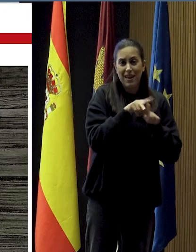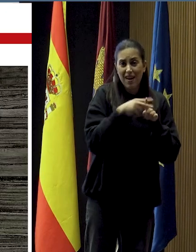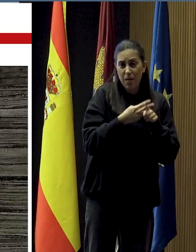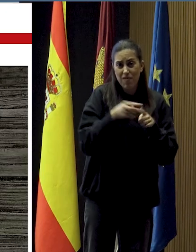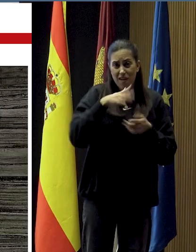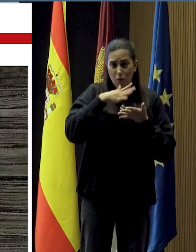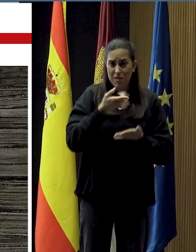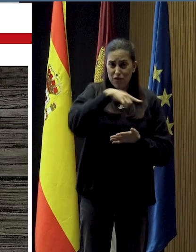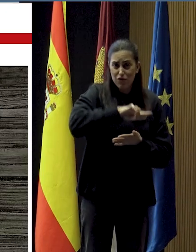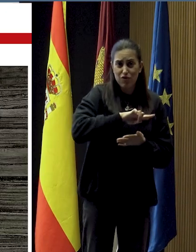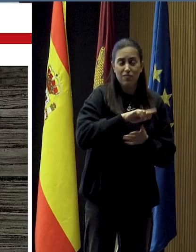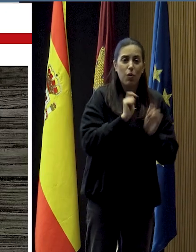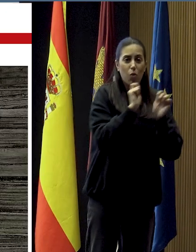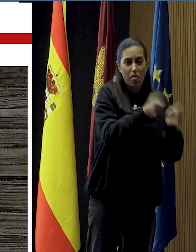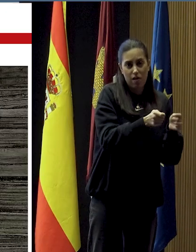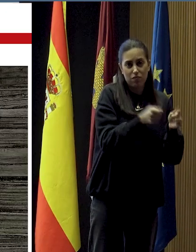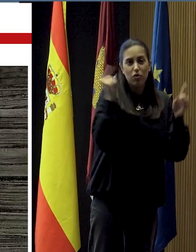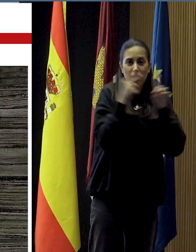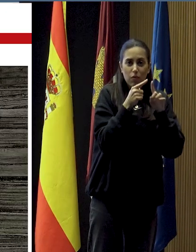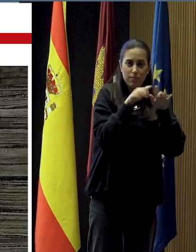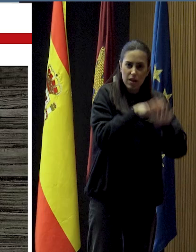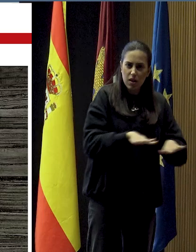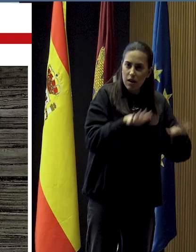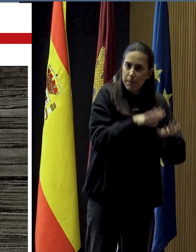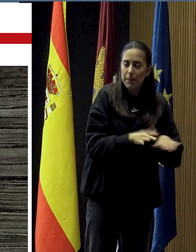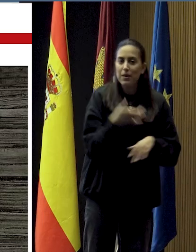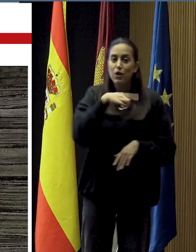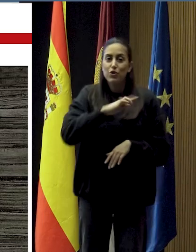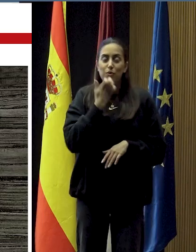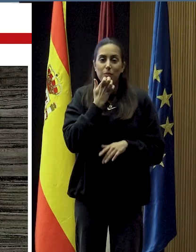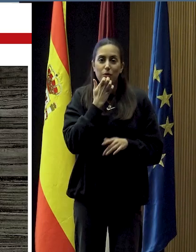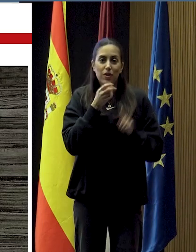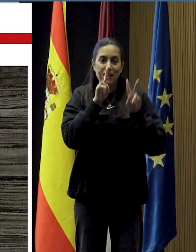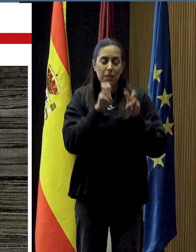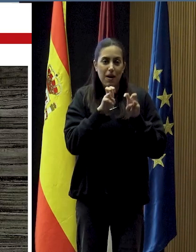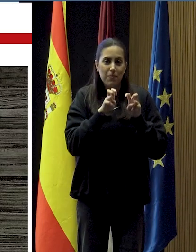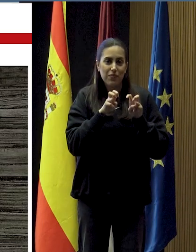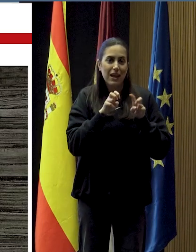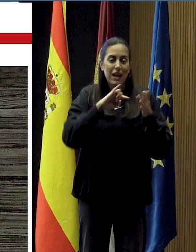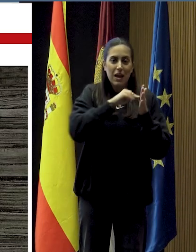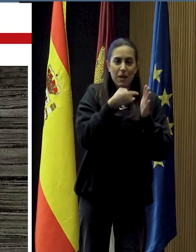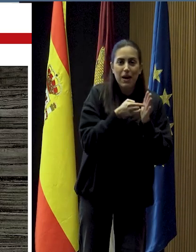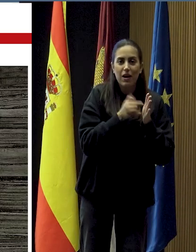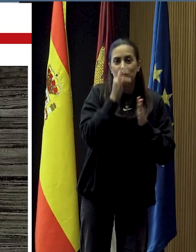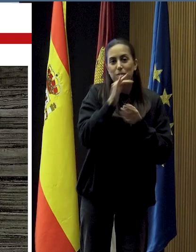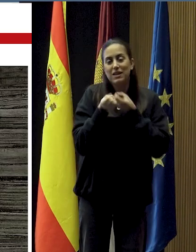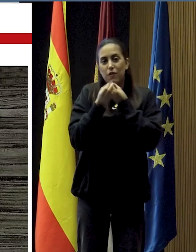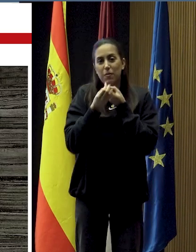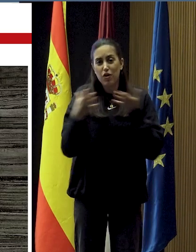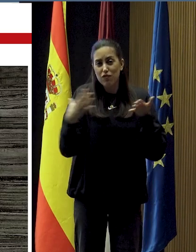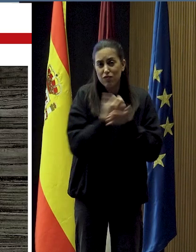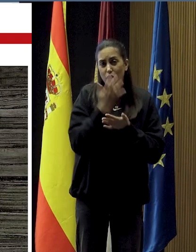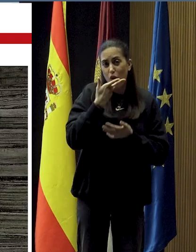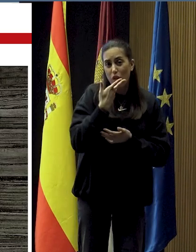que actualmente disponemos. Por supuesto, el conocer todos estos mecanismos y el conocer toda esta información ayuda a la